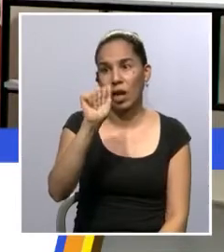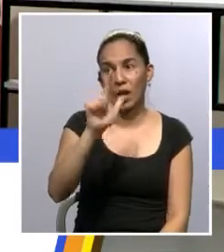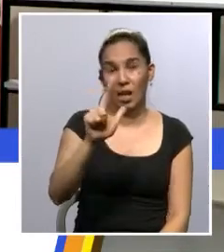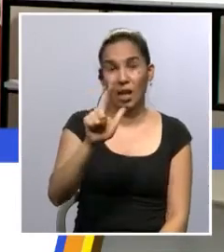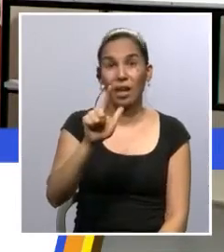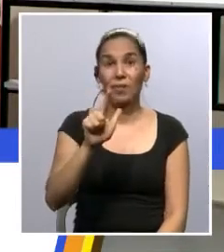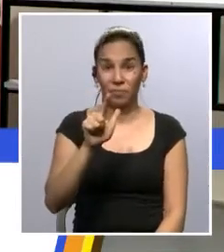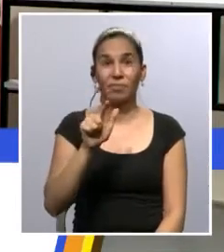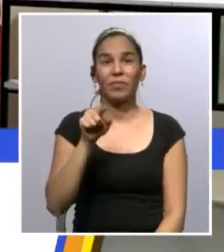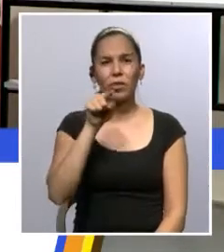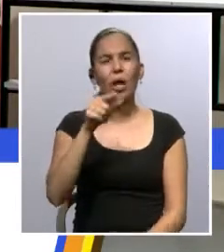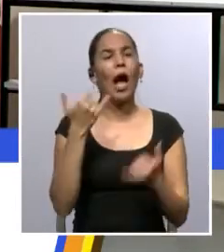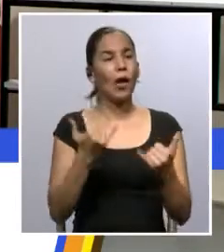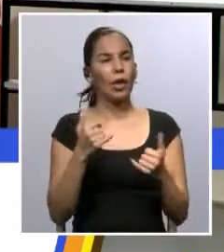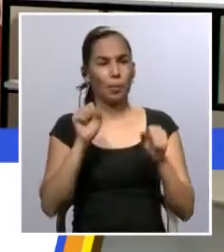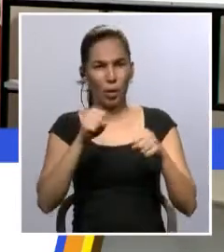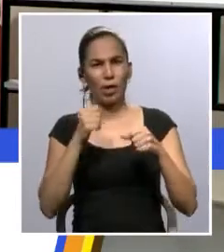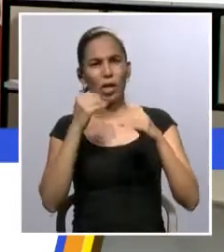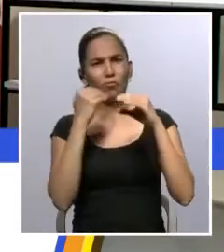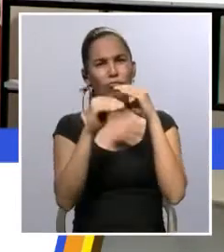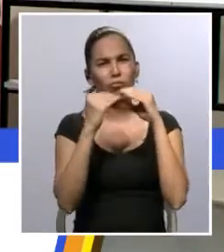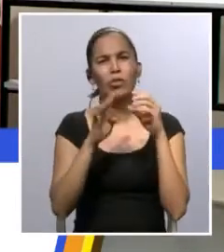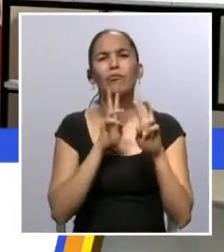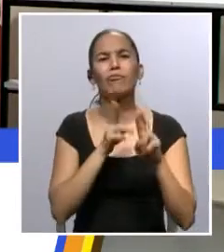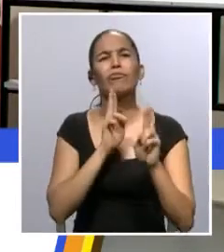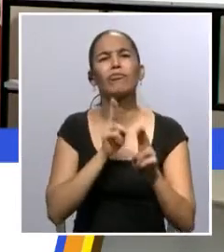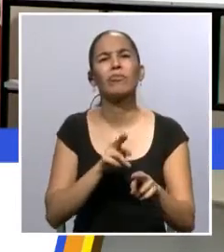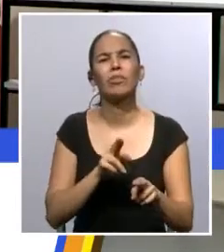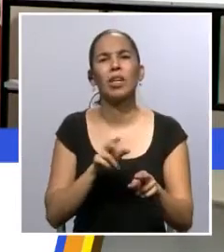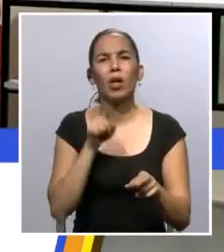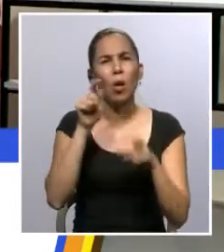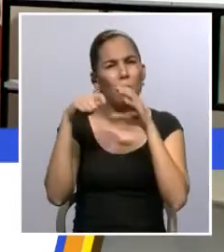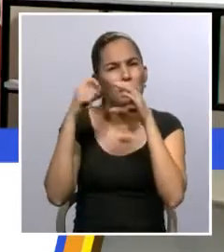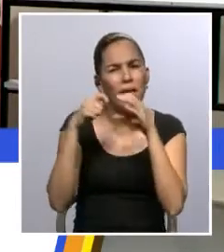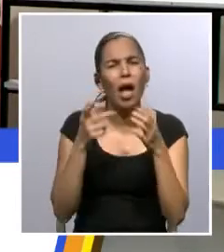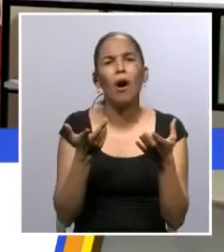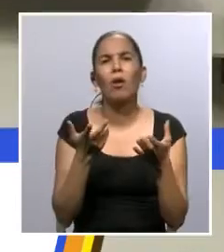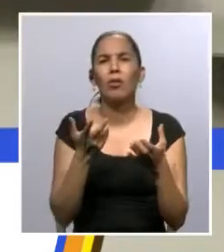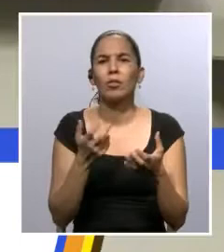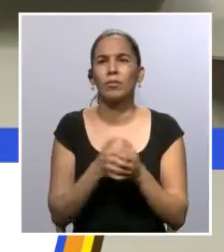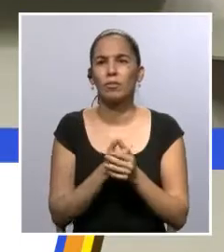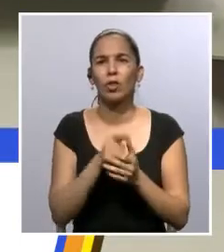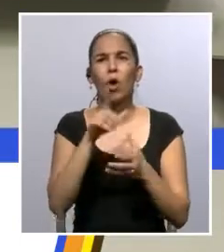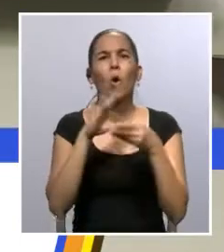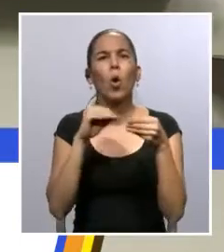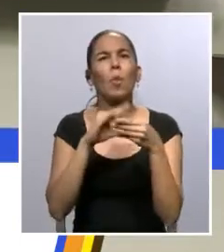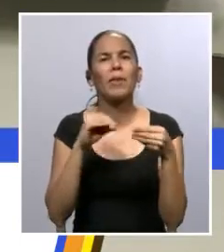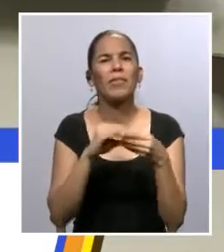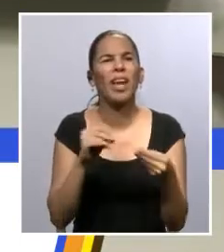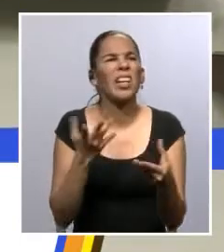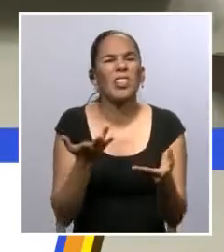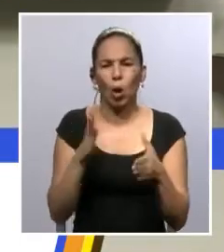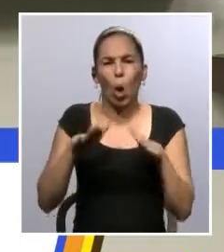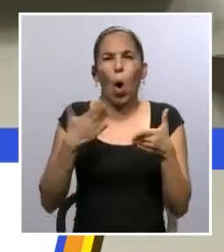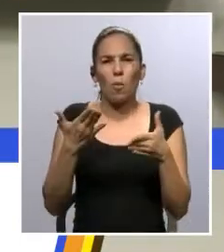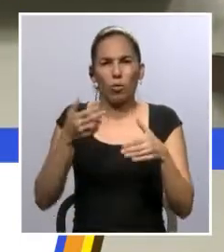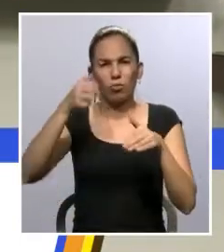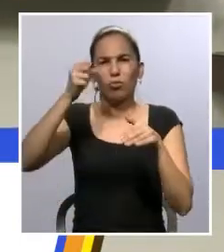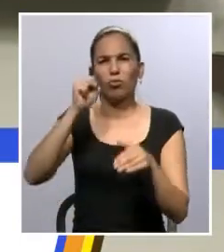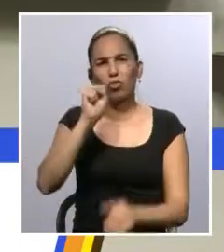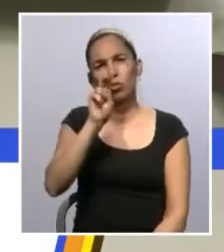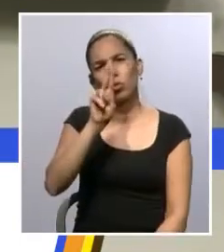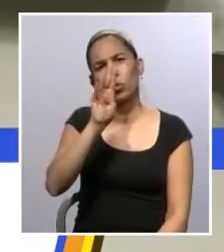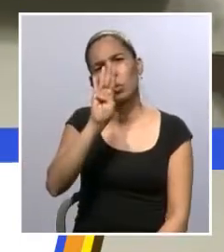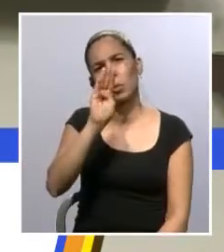este momento para que ustedes puedan enviar ese video, también ese comentario aquí en